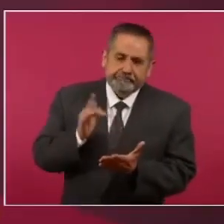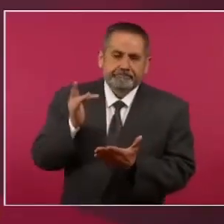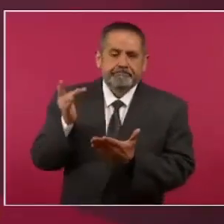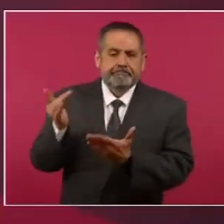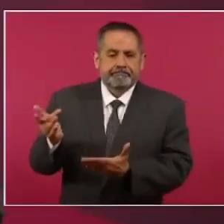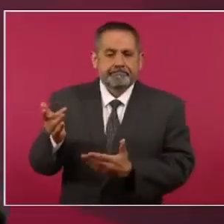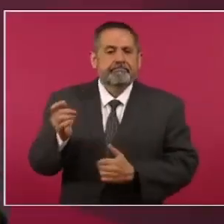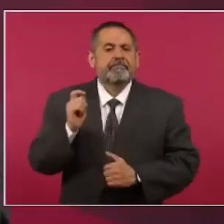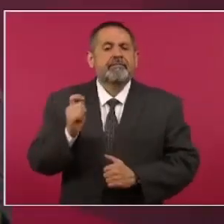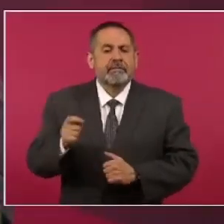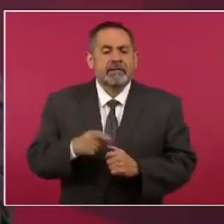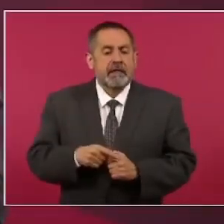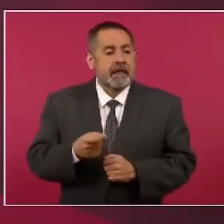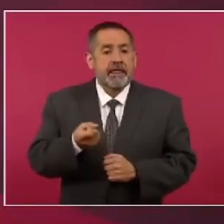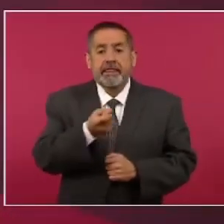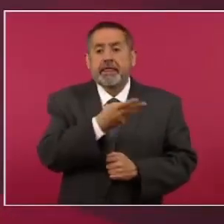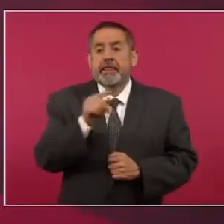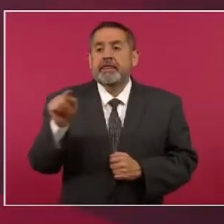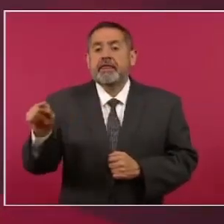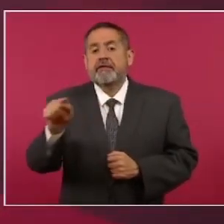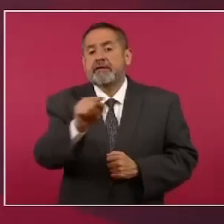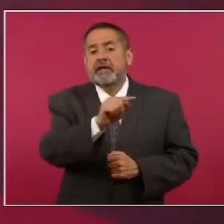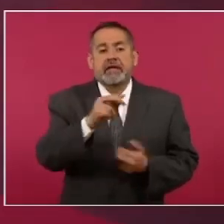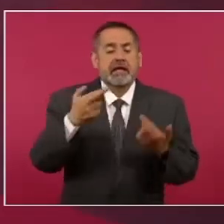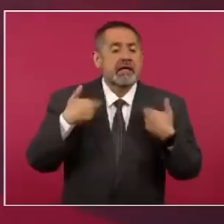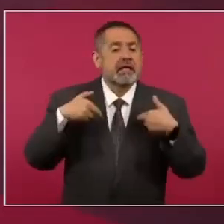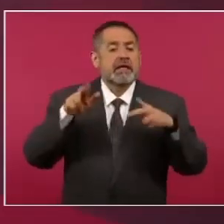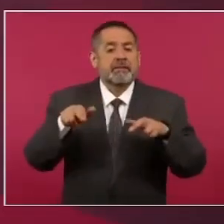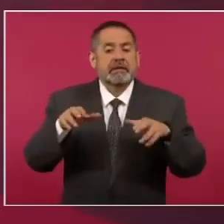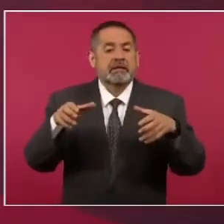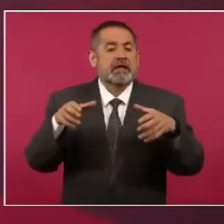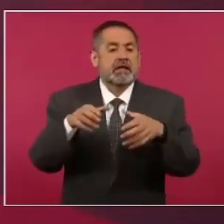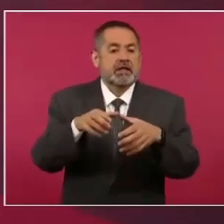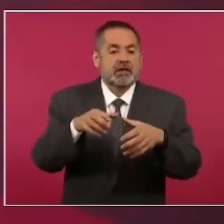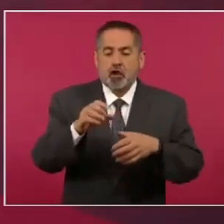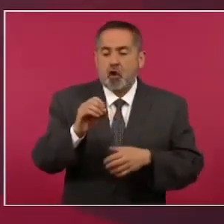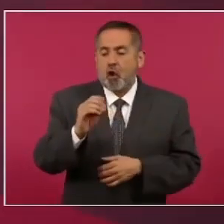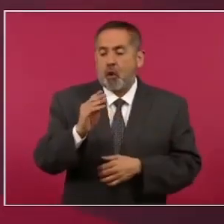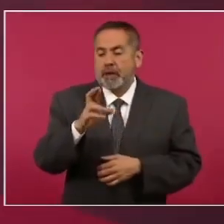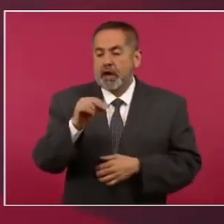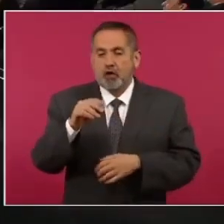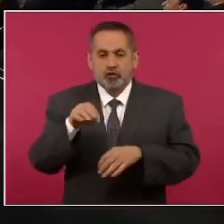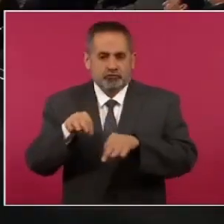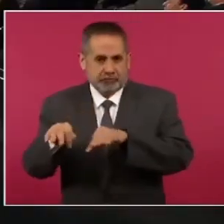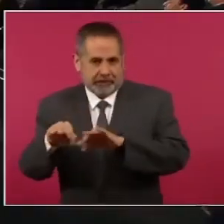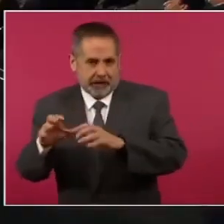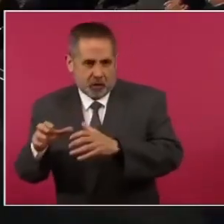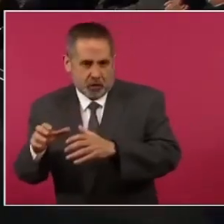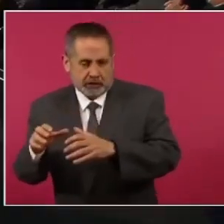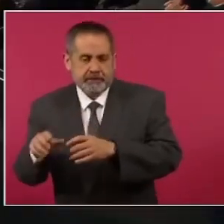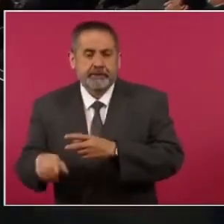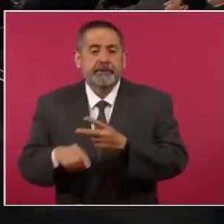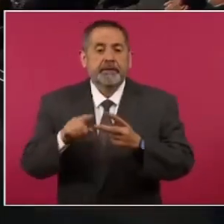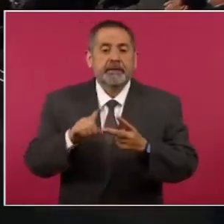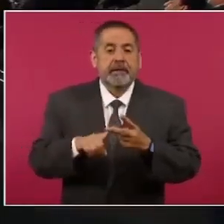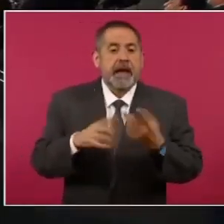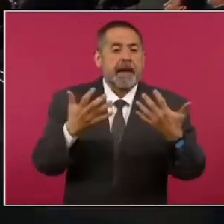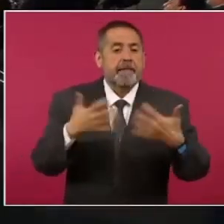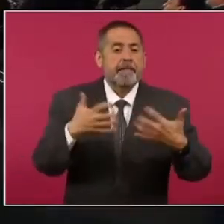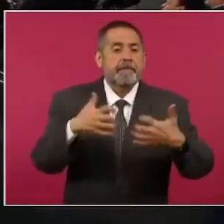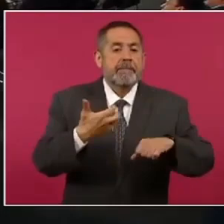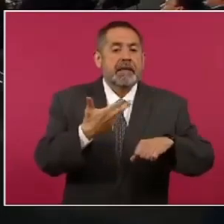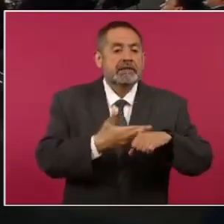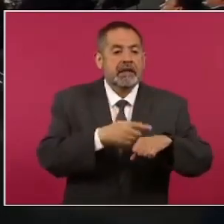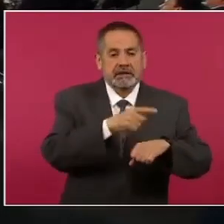a los representantes del sector obrero, a los representantes del sector empresarial,